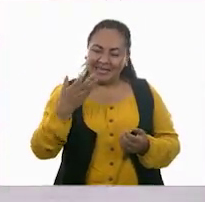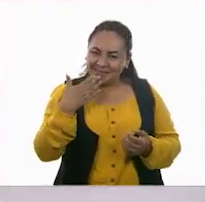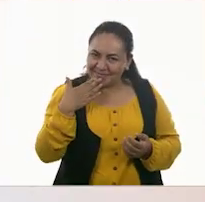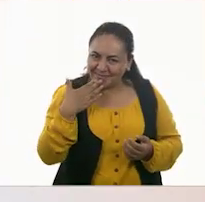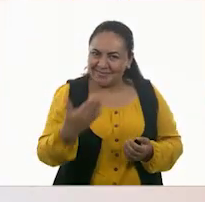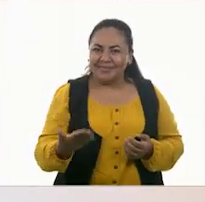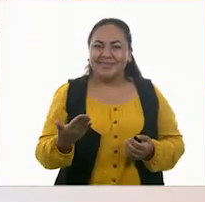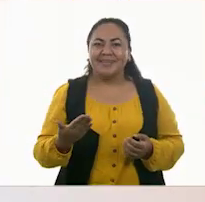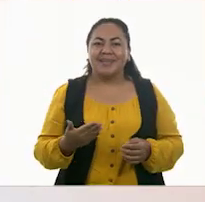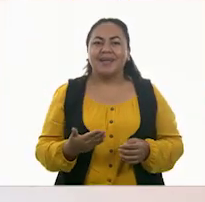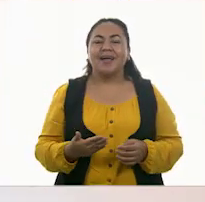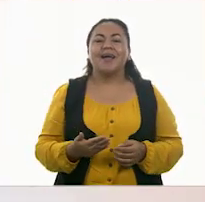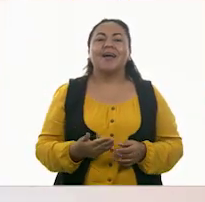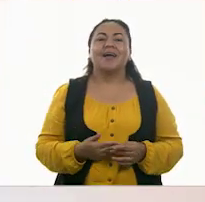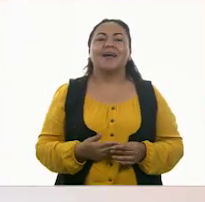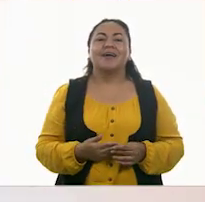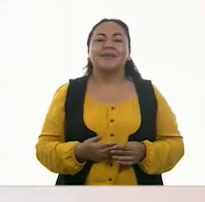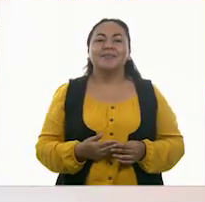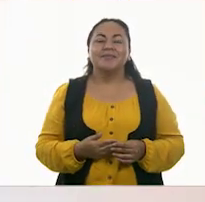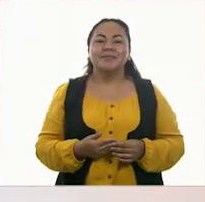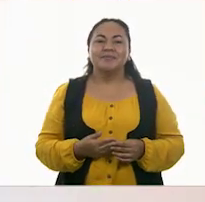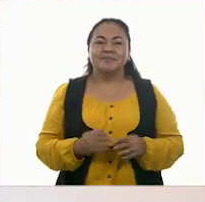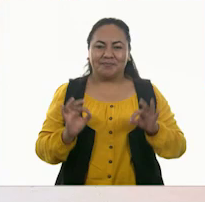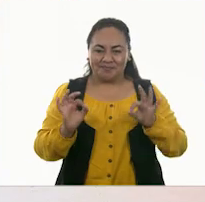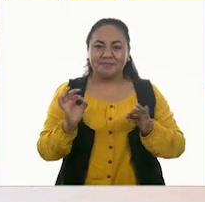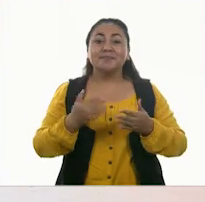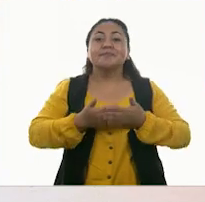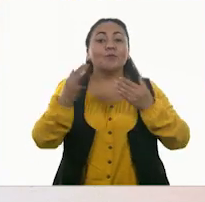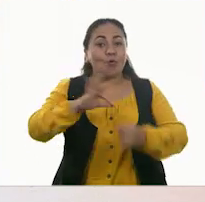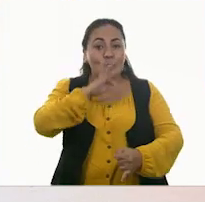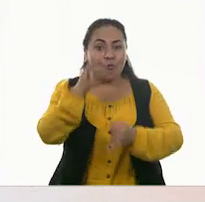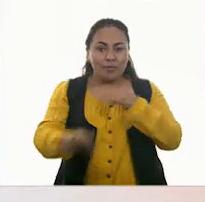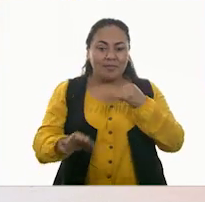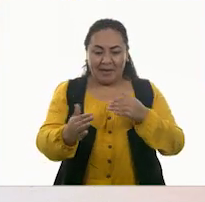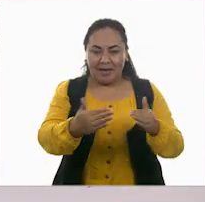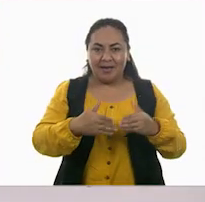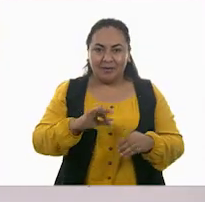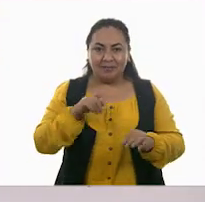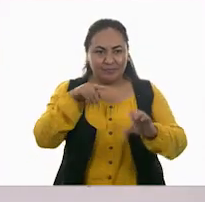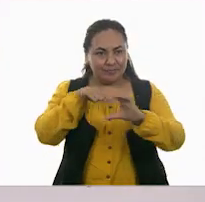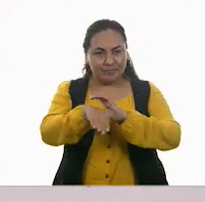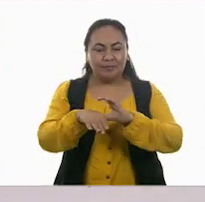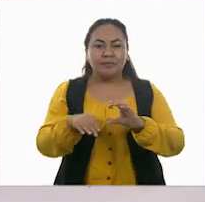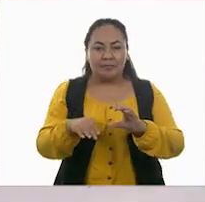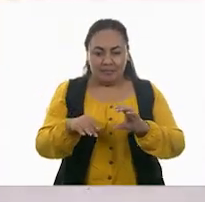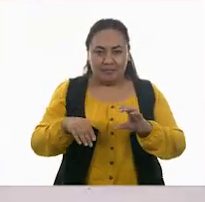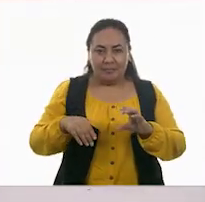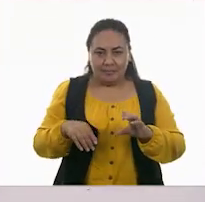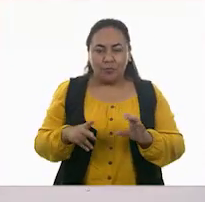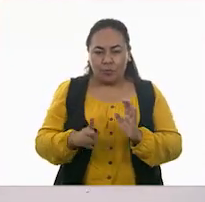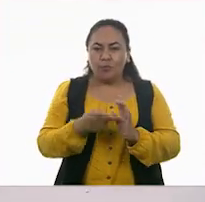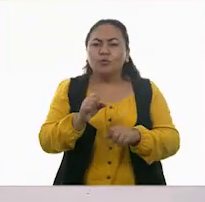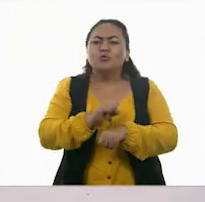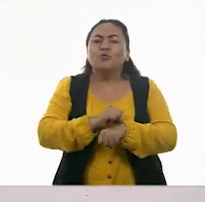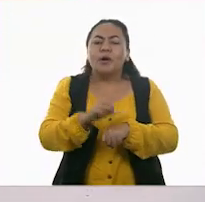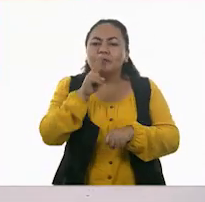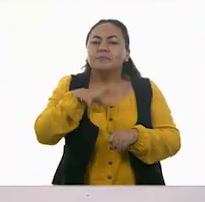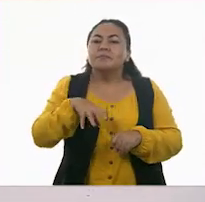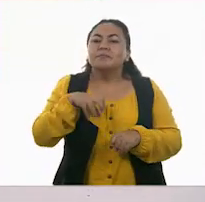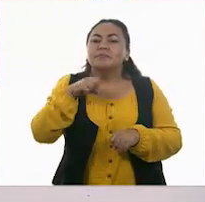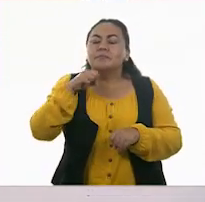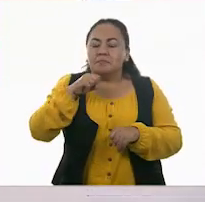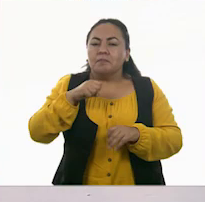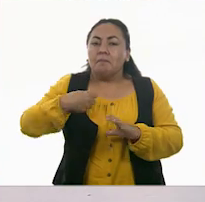¡Excelente! Toma, toma, acá está otra. Ok, perfecto. Listo, lo tengo. Y vamos por la última estación. Uno más. Suave, respira